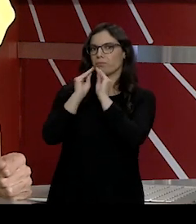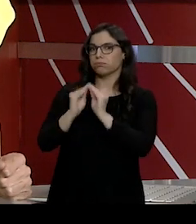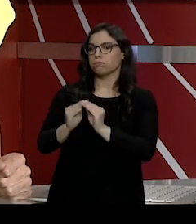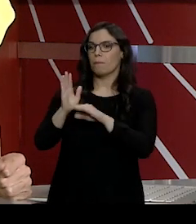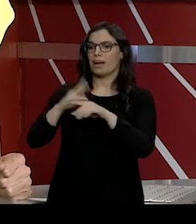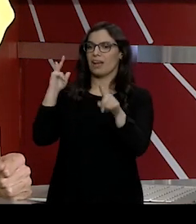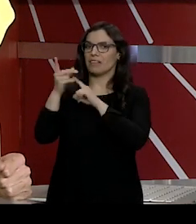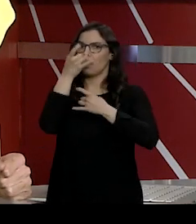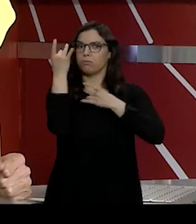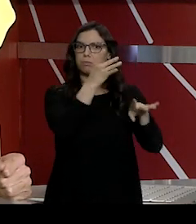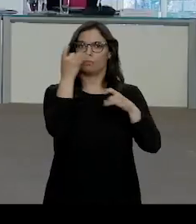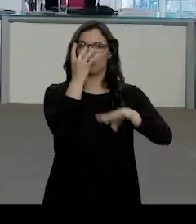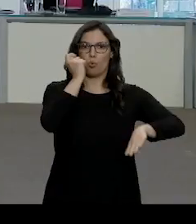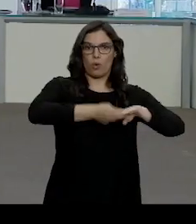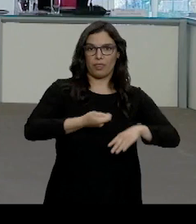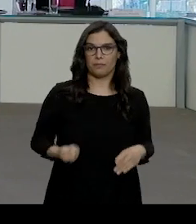de decisiones.